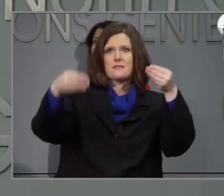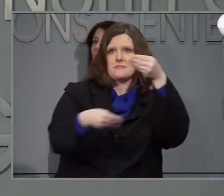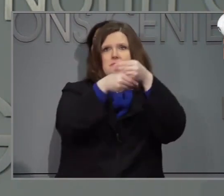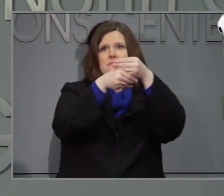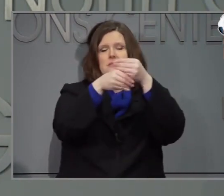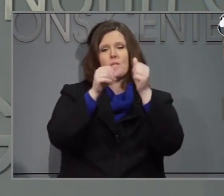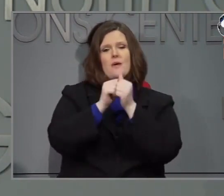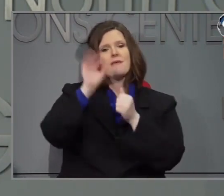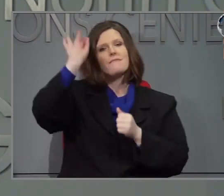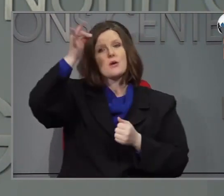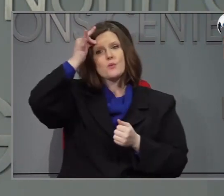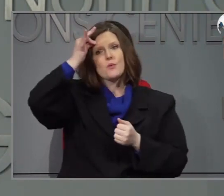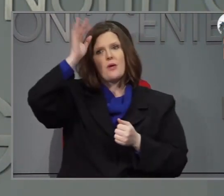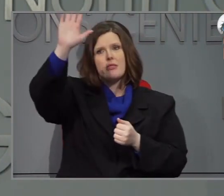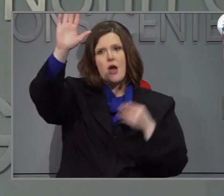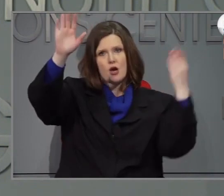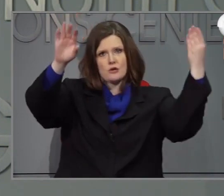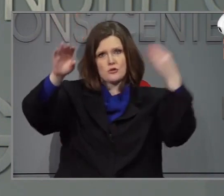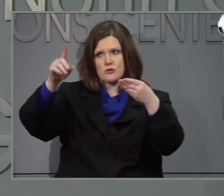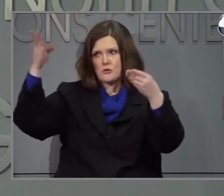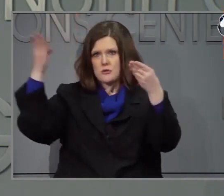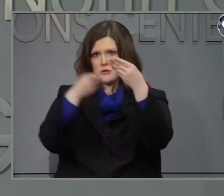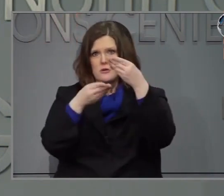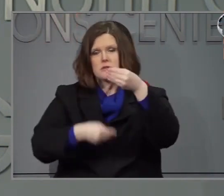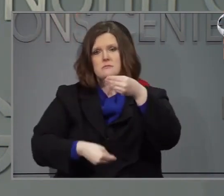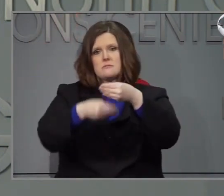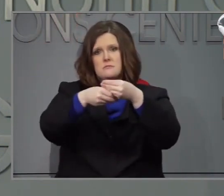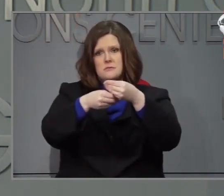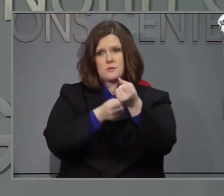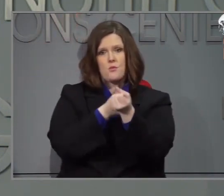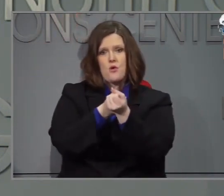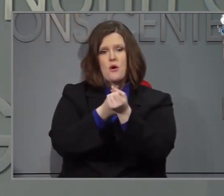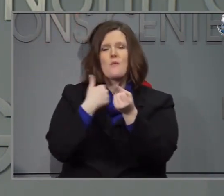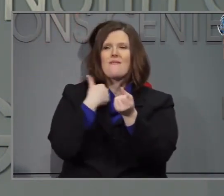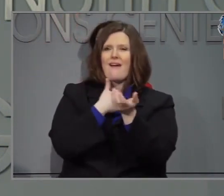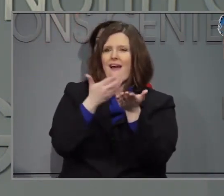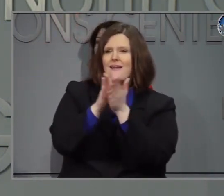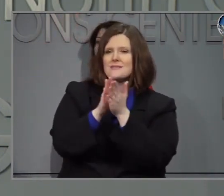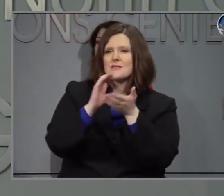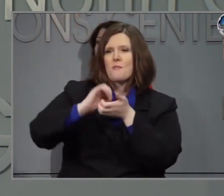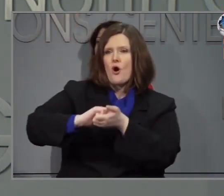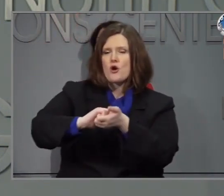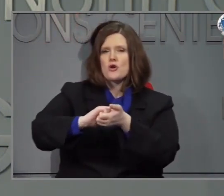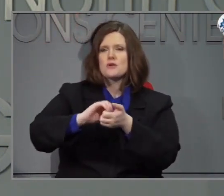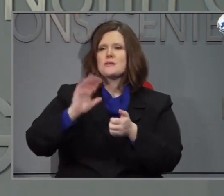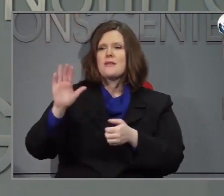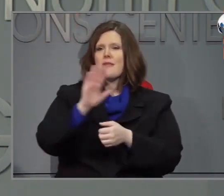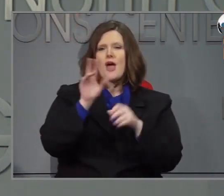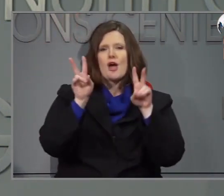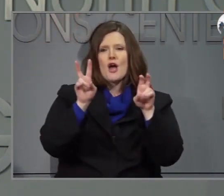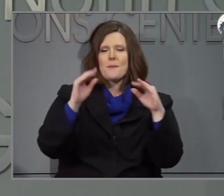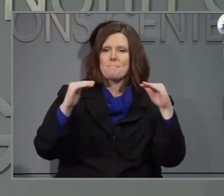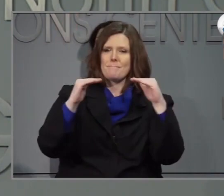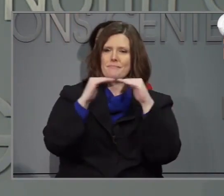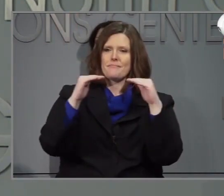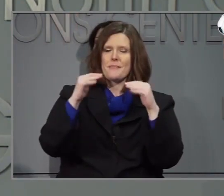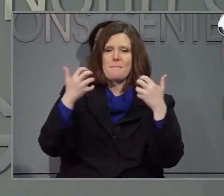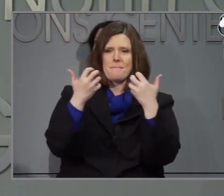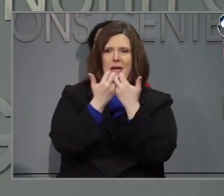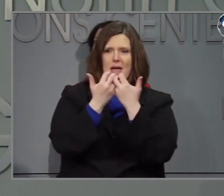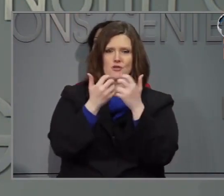federal le hemos pedido a nuestros aliados federales que también eliminen algunos de los